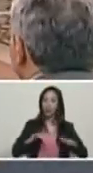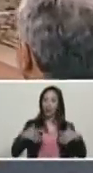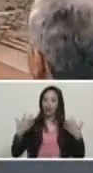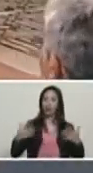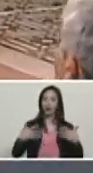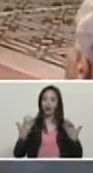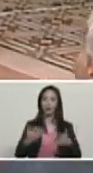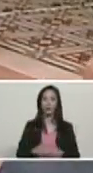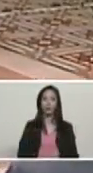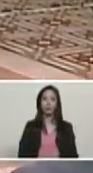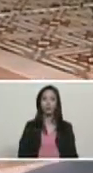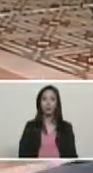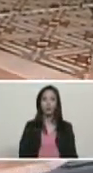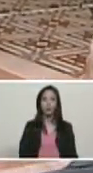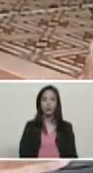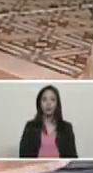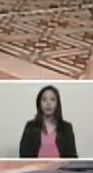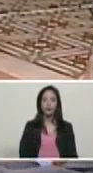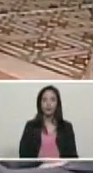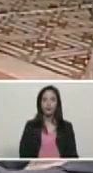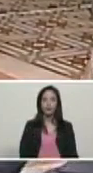¿no? Igualmente,